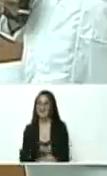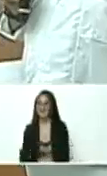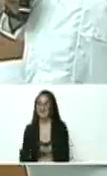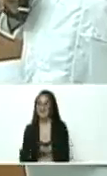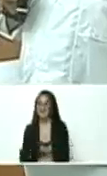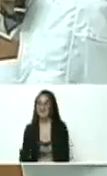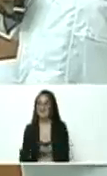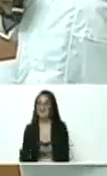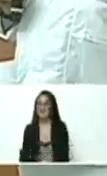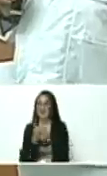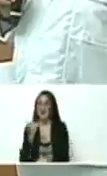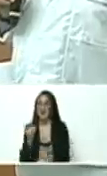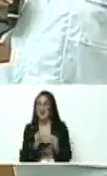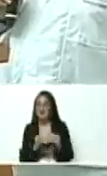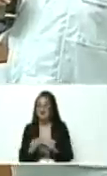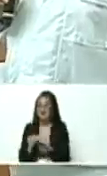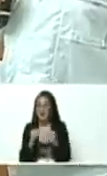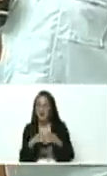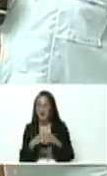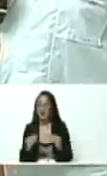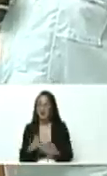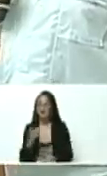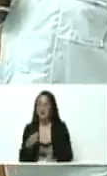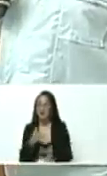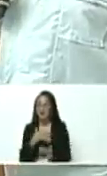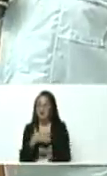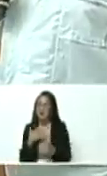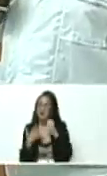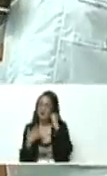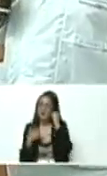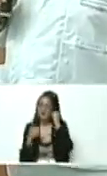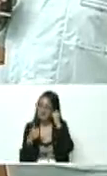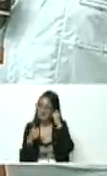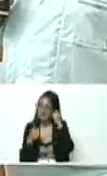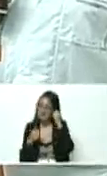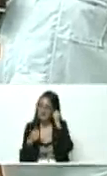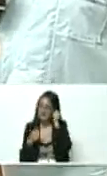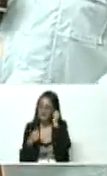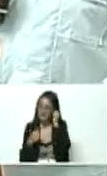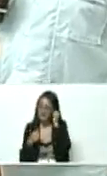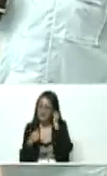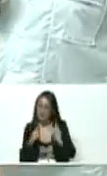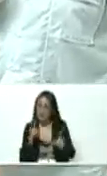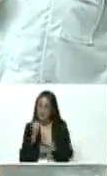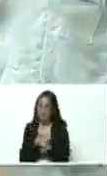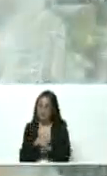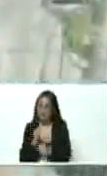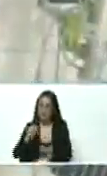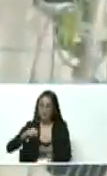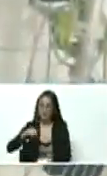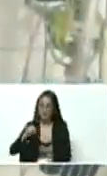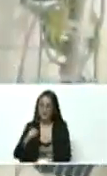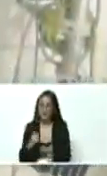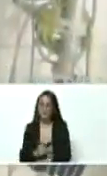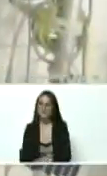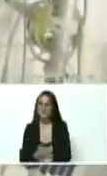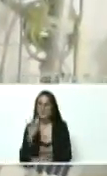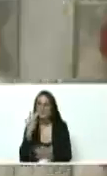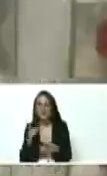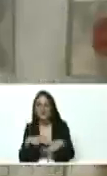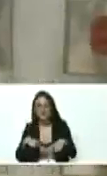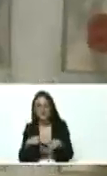están reparando todo, arreglando. Sí, sí, sí. ¿Cómo te sientes? No, bastante bien, bien. ¿Listo para el trabajo? Listo para el trabajo, hoy. No, y viendo cómo está quedando la